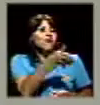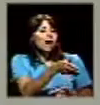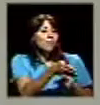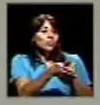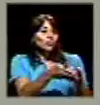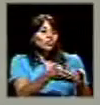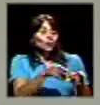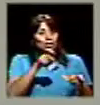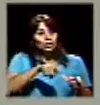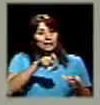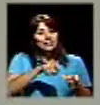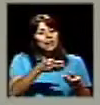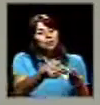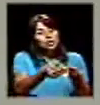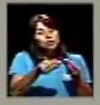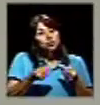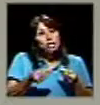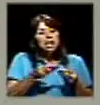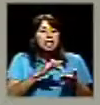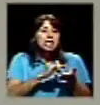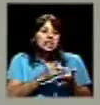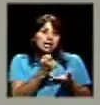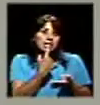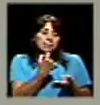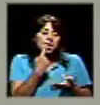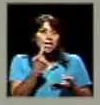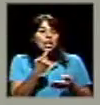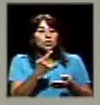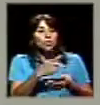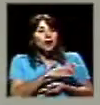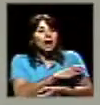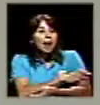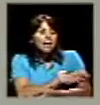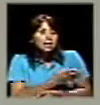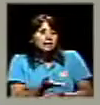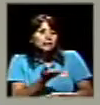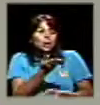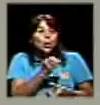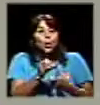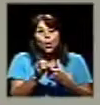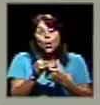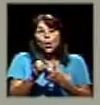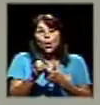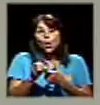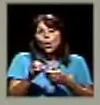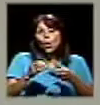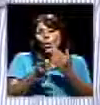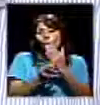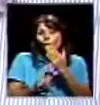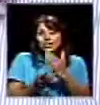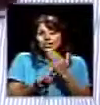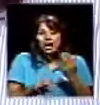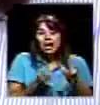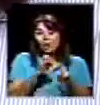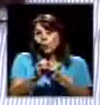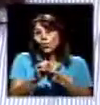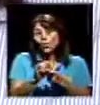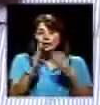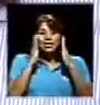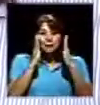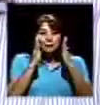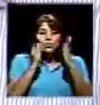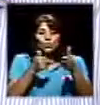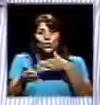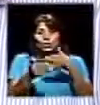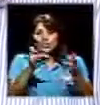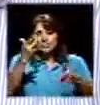el tratamiento para la presión, el tratamiento para el colesterol o para cualquiera de las otras enfermedades crónicas que podemos tener. Nuestra